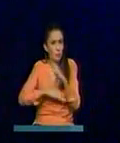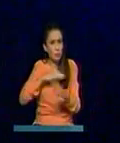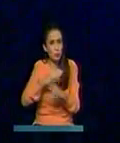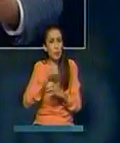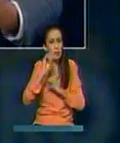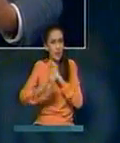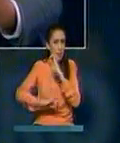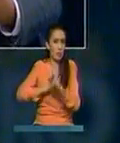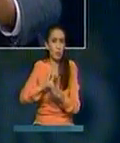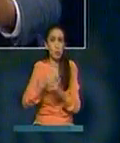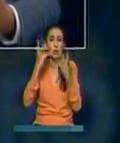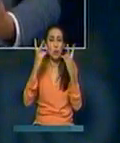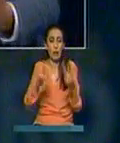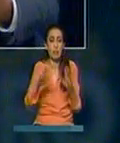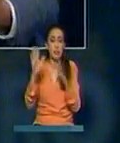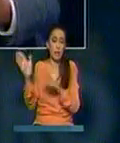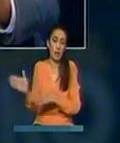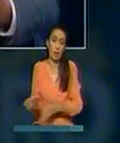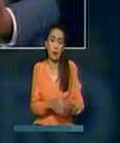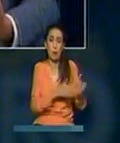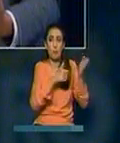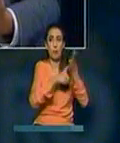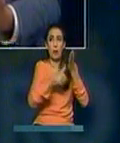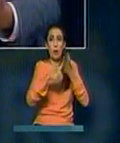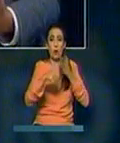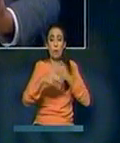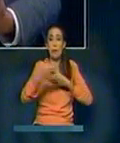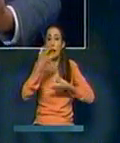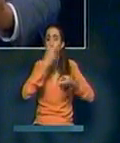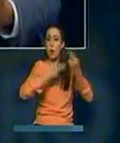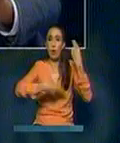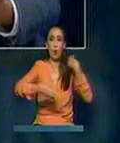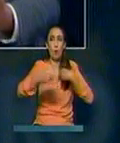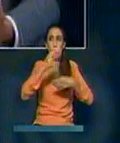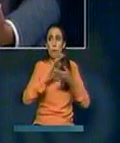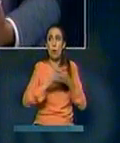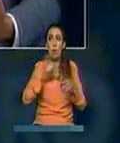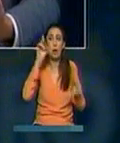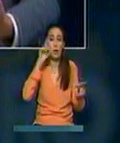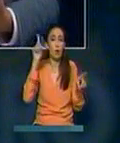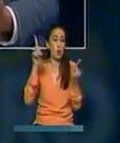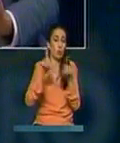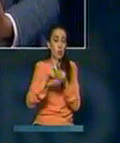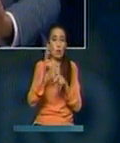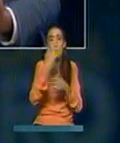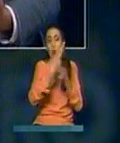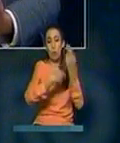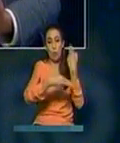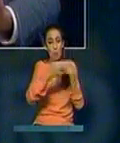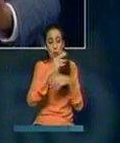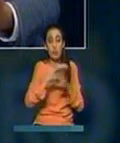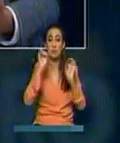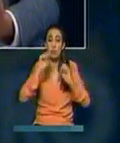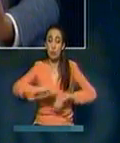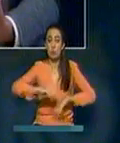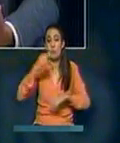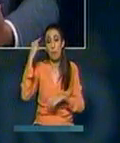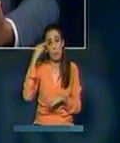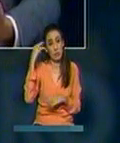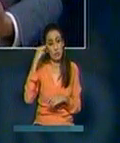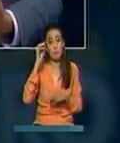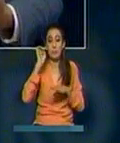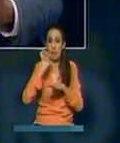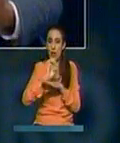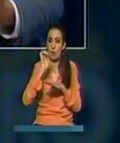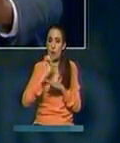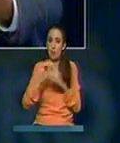también lo estamos logrando a través de aquí, a través del Ministerio de Comercio Exterior, con los acuerdos comerciales. Creemos que el Ecuador es un país de oportunidades,